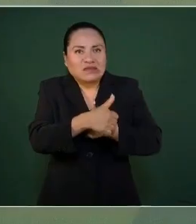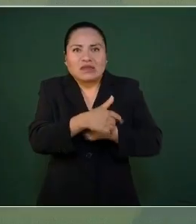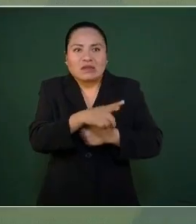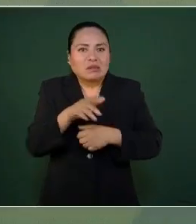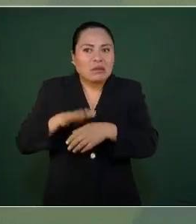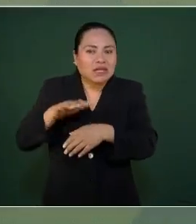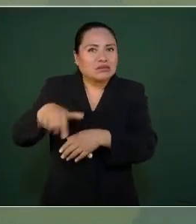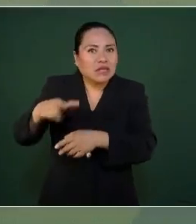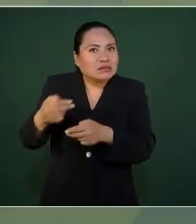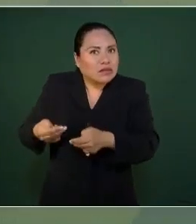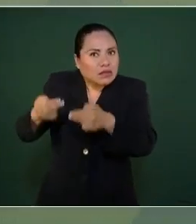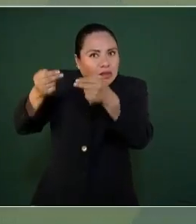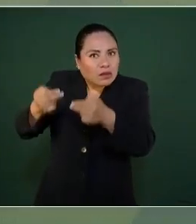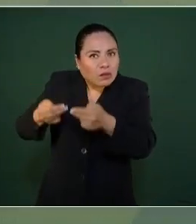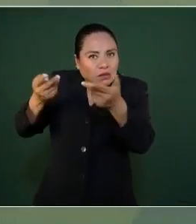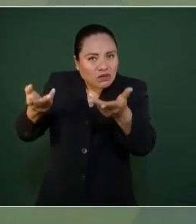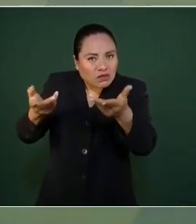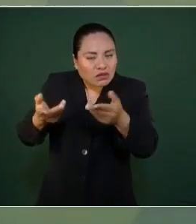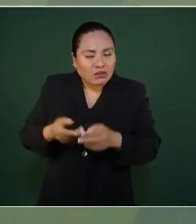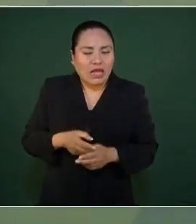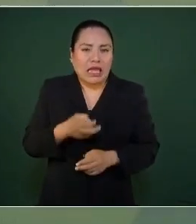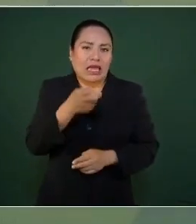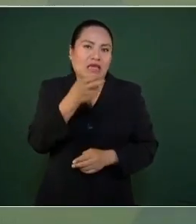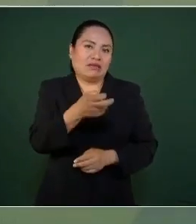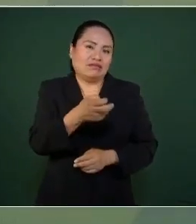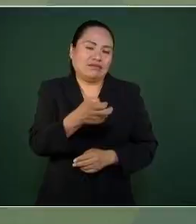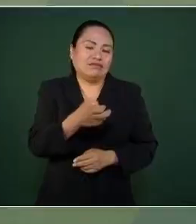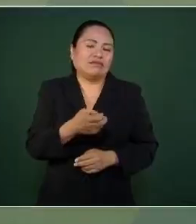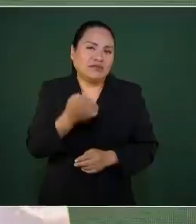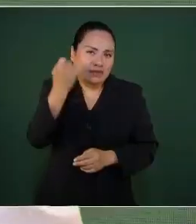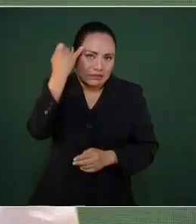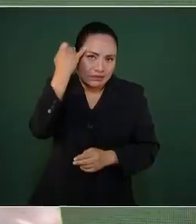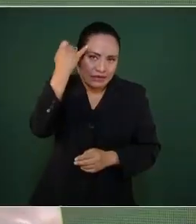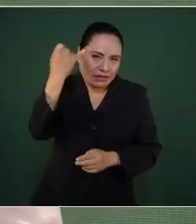A ese nivel, con